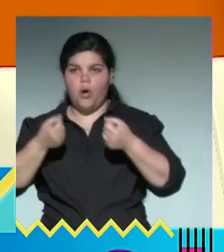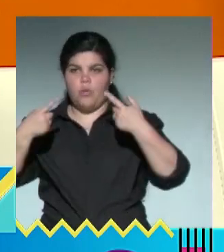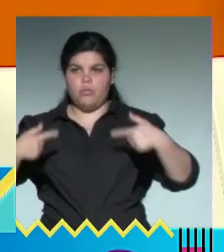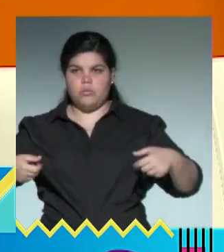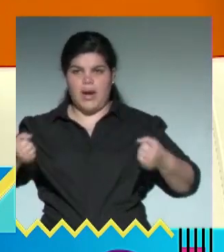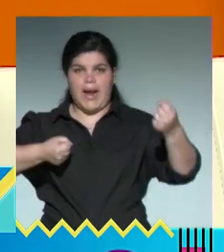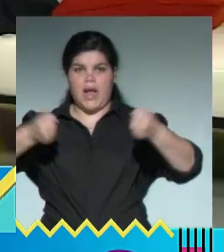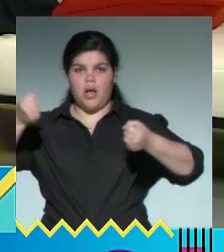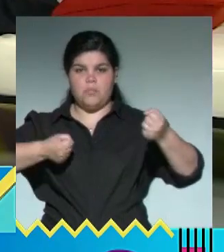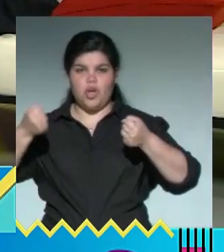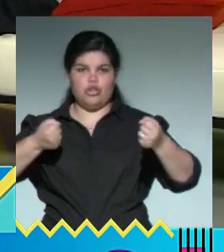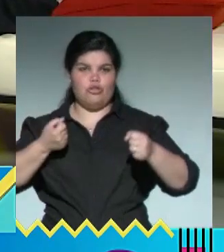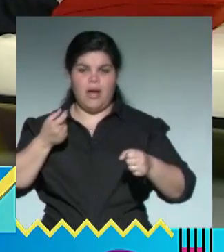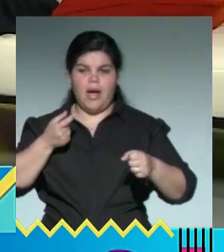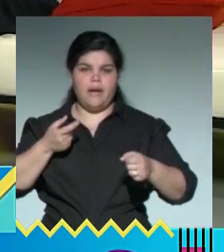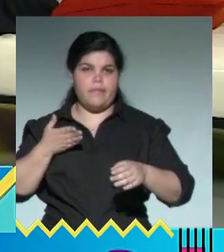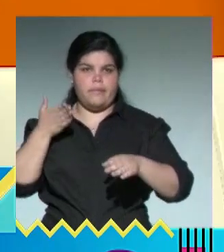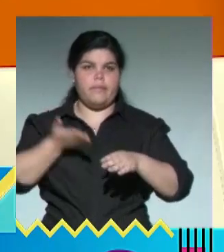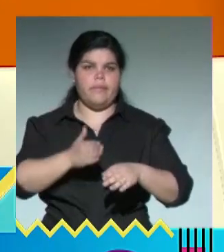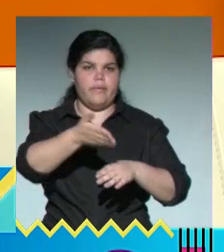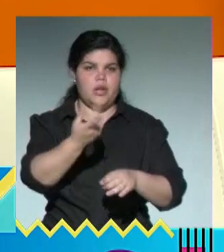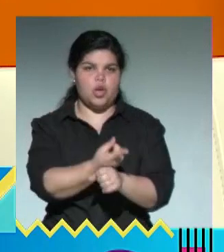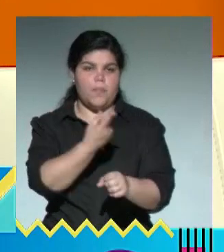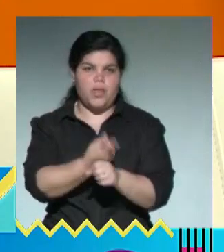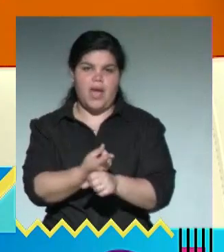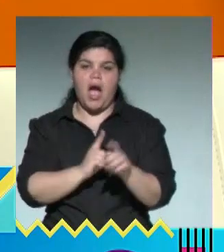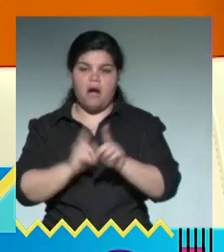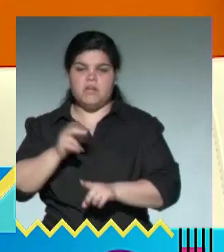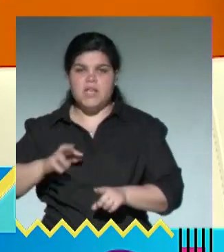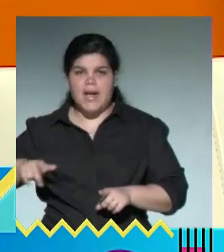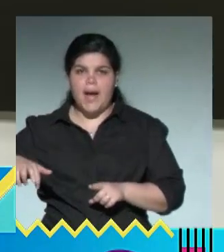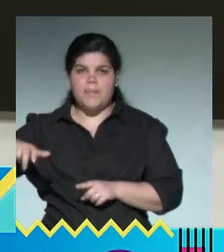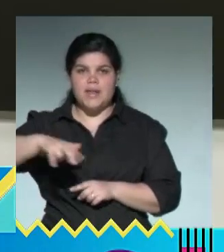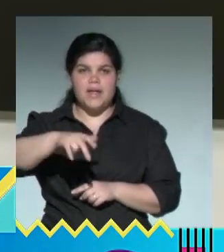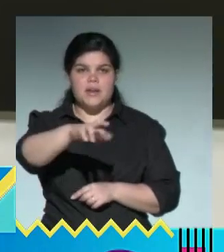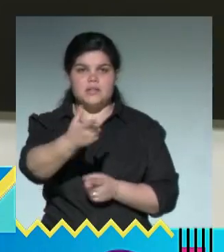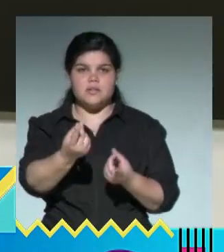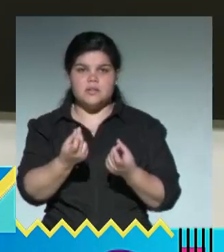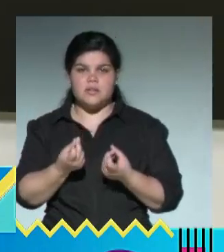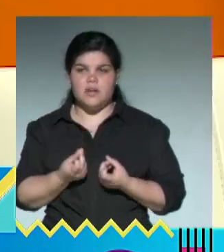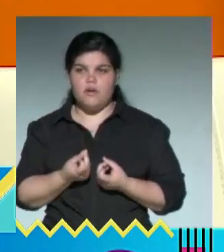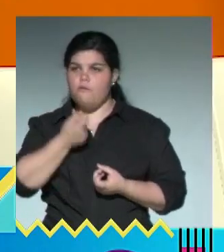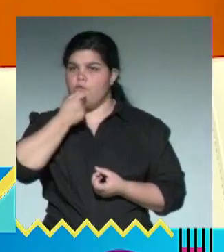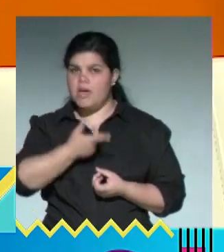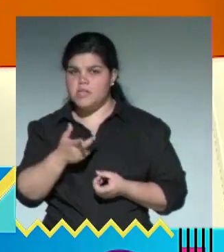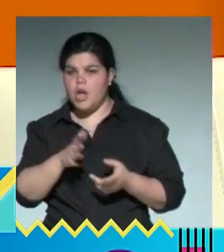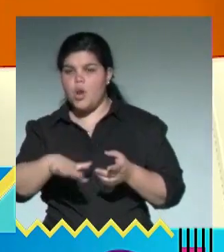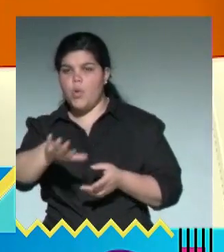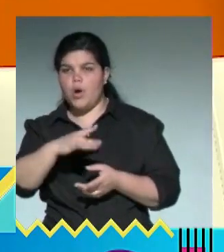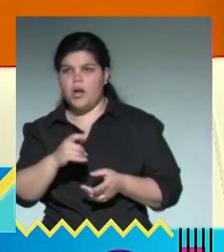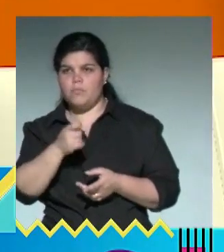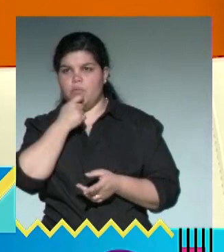que ingresar caminando y no es muy seguro, depende de los lugares, entrar caminando. Hay lugares que vos tenés